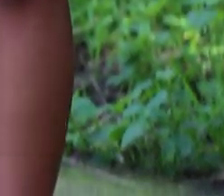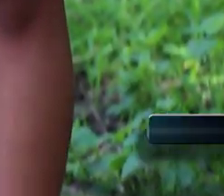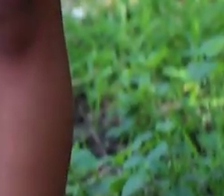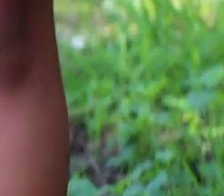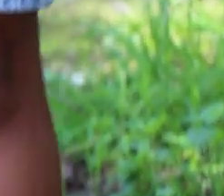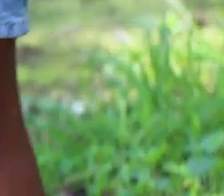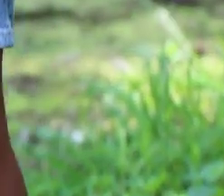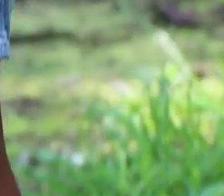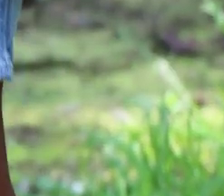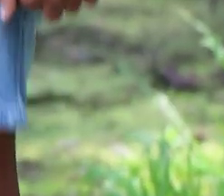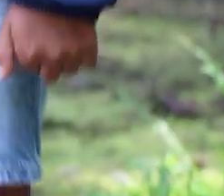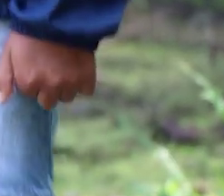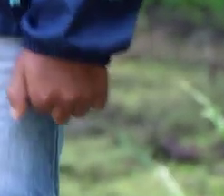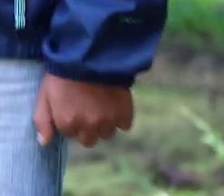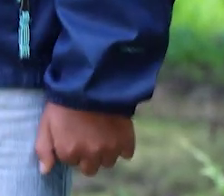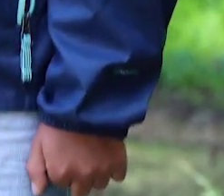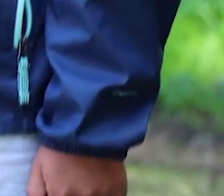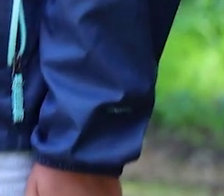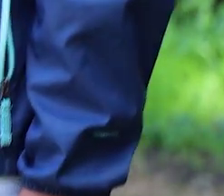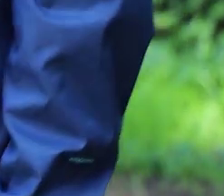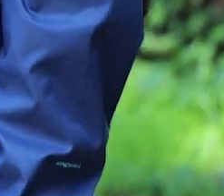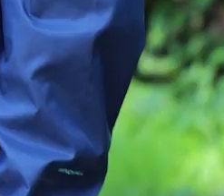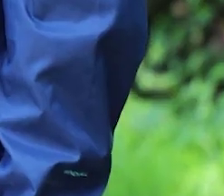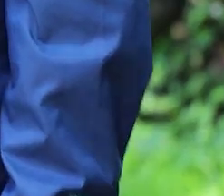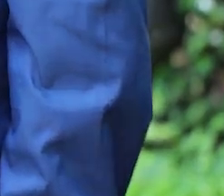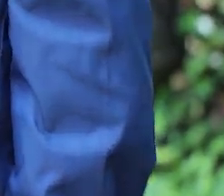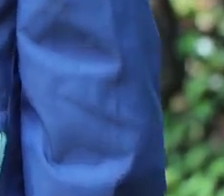bien, muy bien.